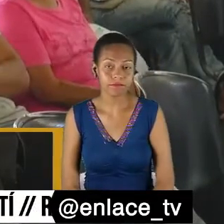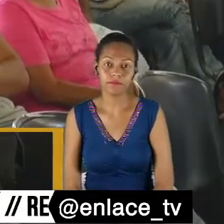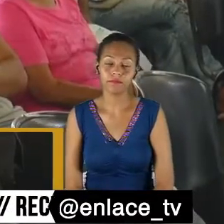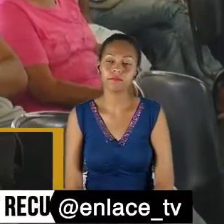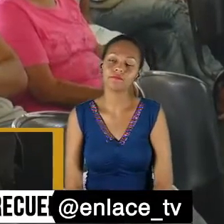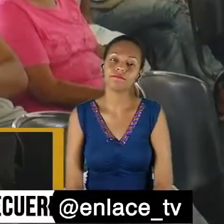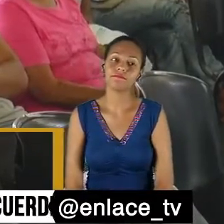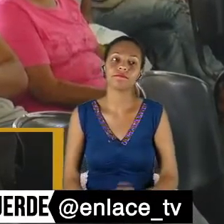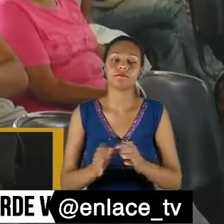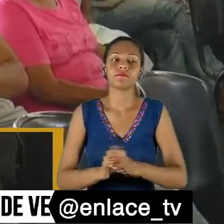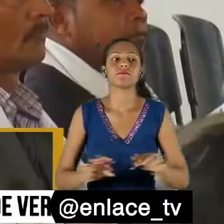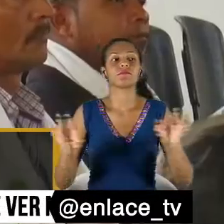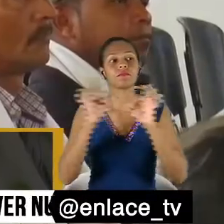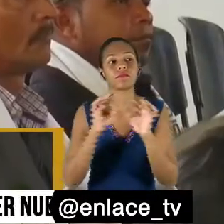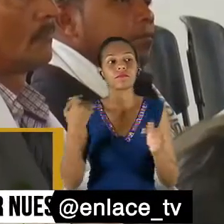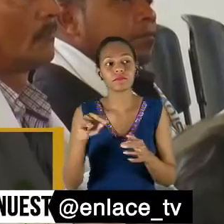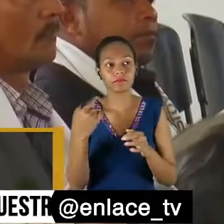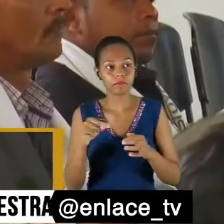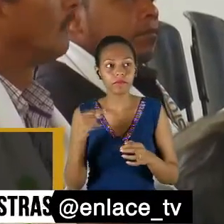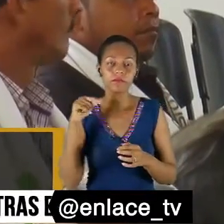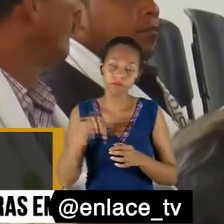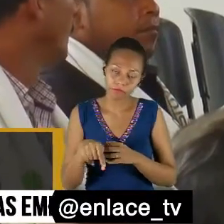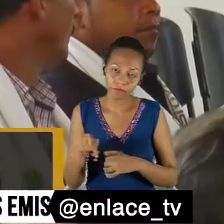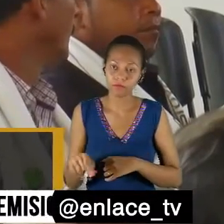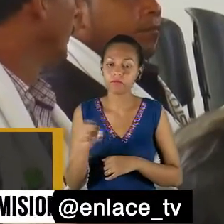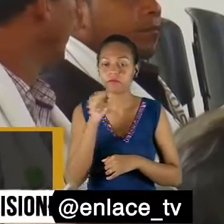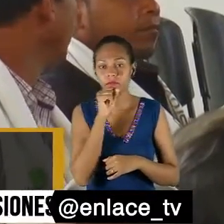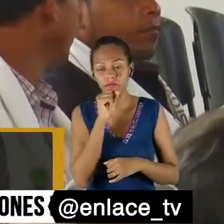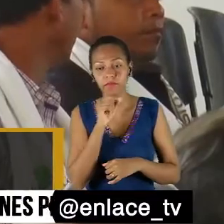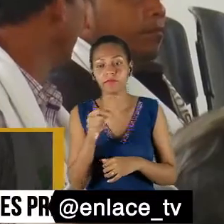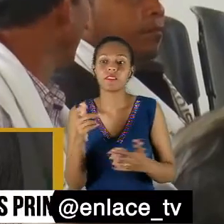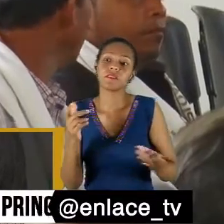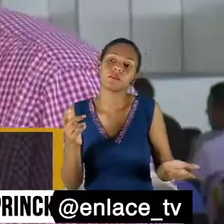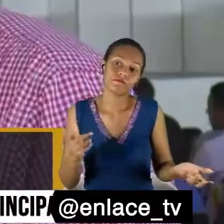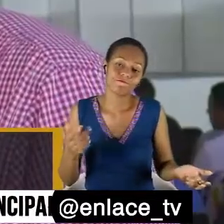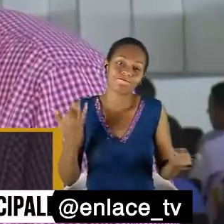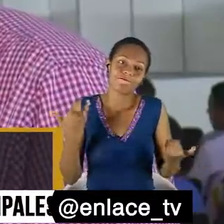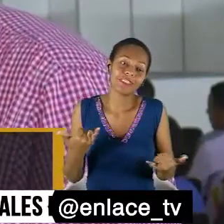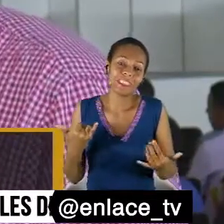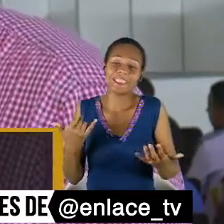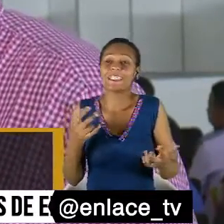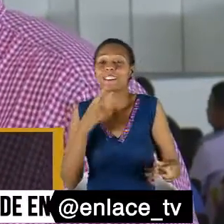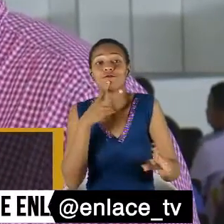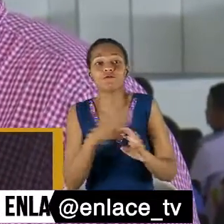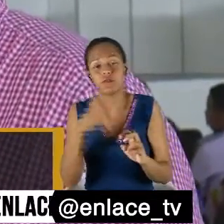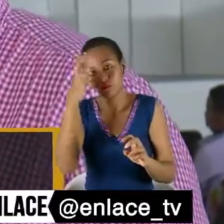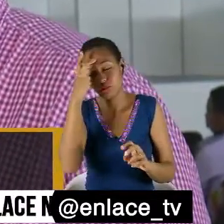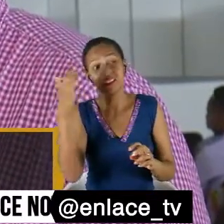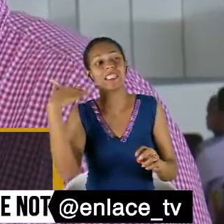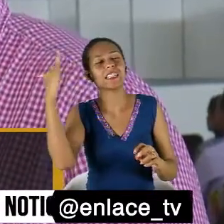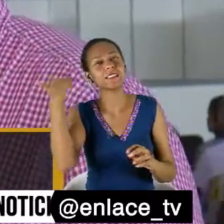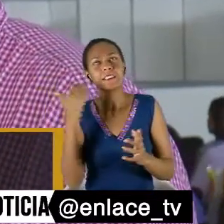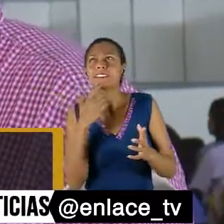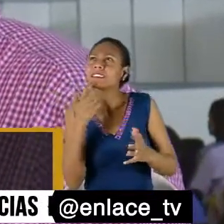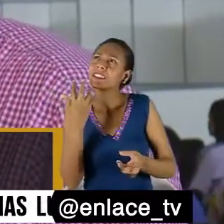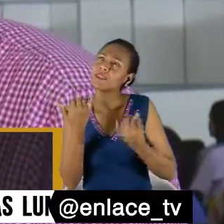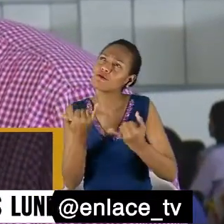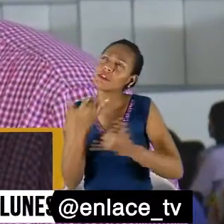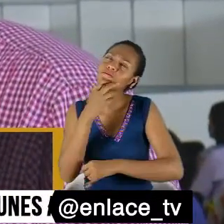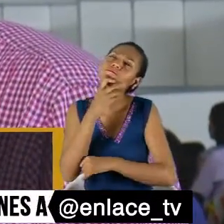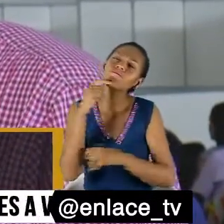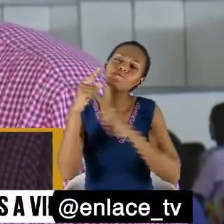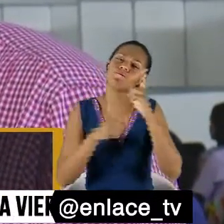condiciones que tenemos hoy o que tiene hoy el municipio derivado de actuaciones productivas en el pasado y cómo eso se puede empezar